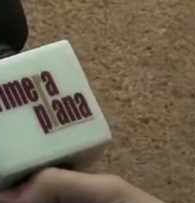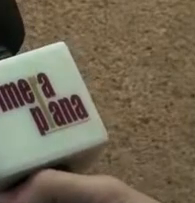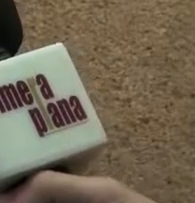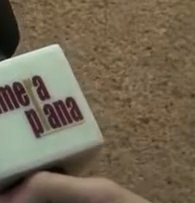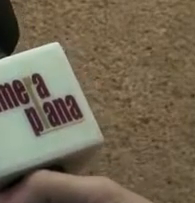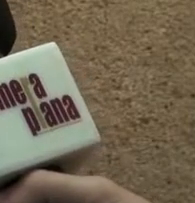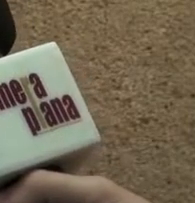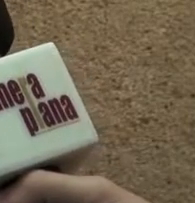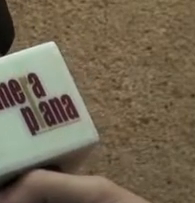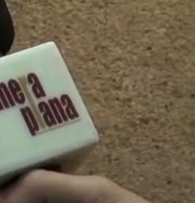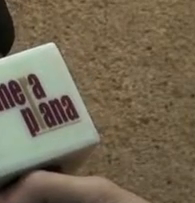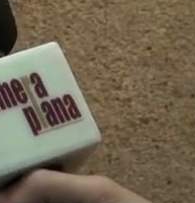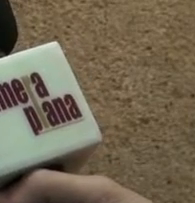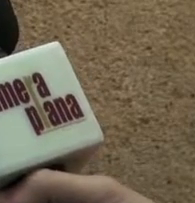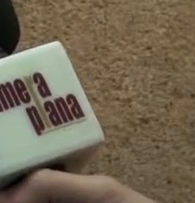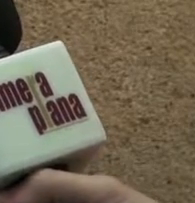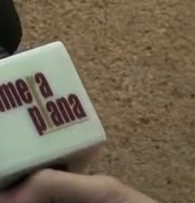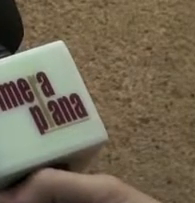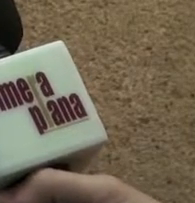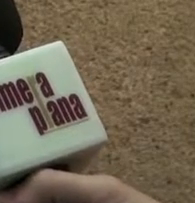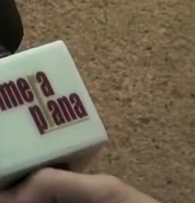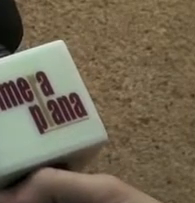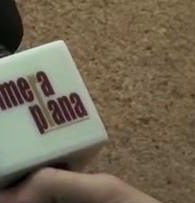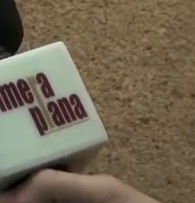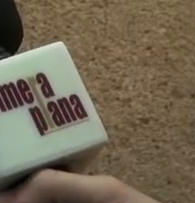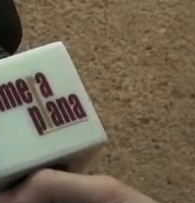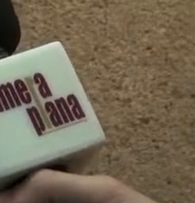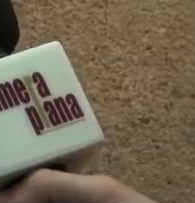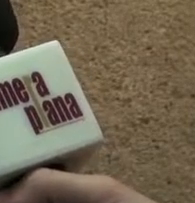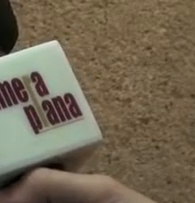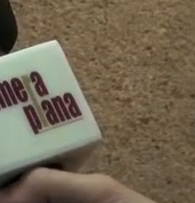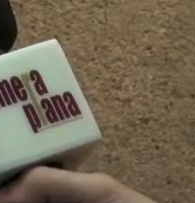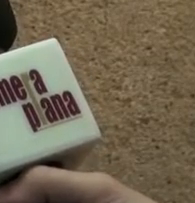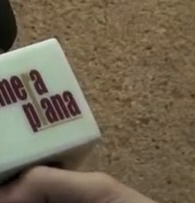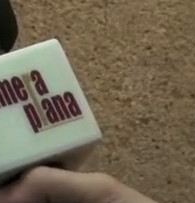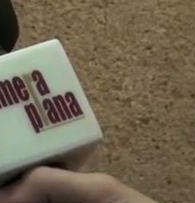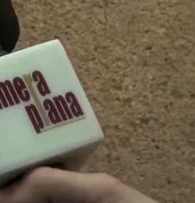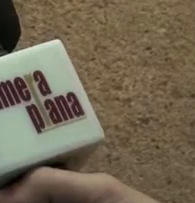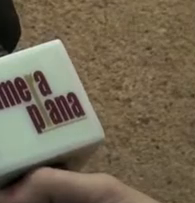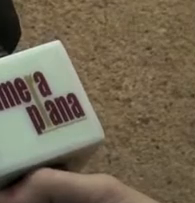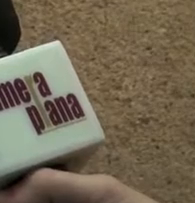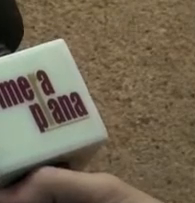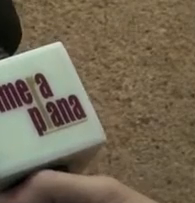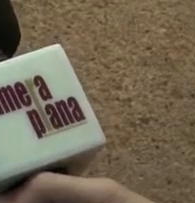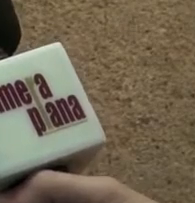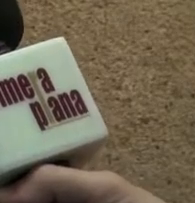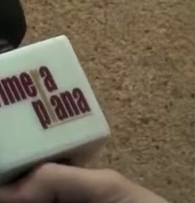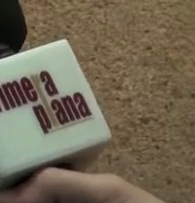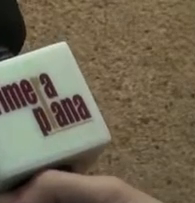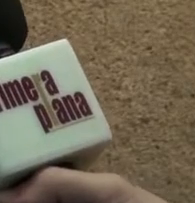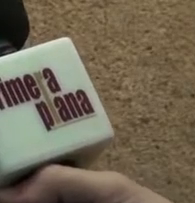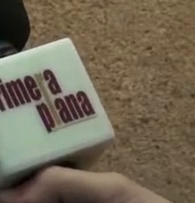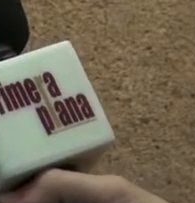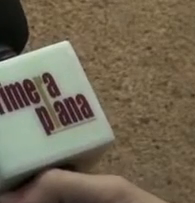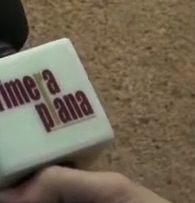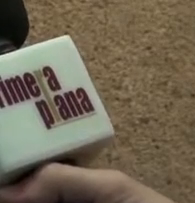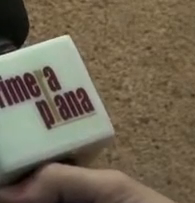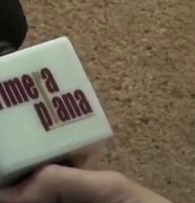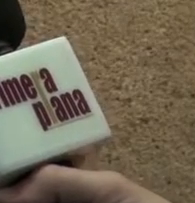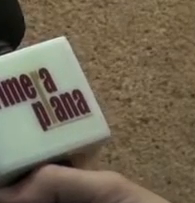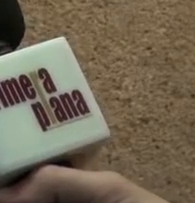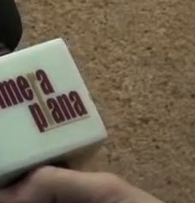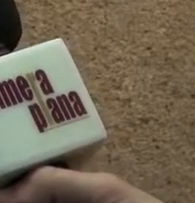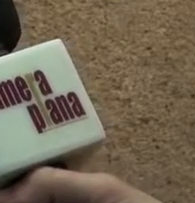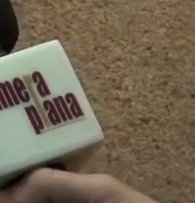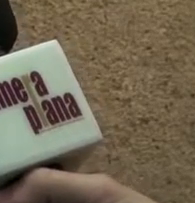está sosteniendo y que se está manteniendo esconde esa animadversión hacia los derechos de